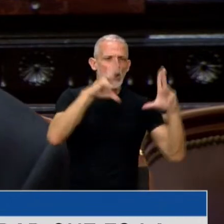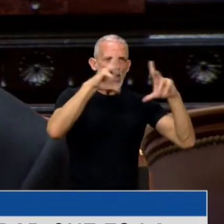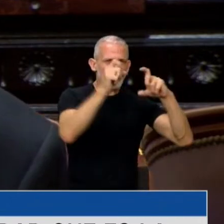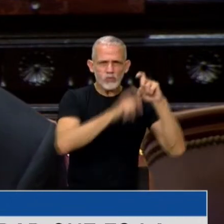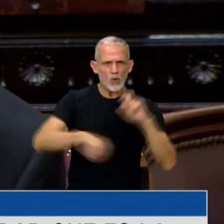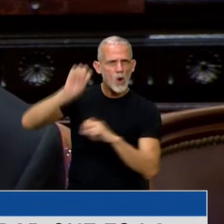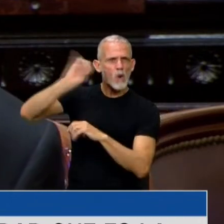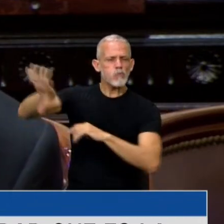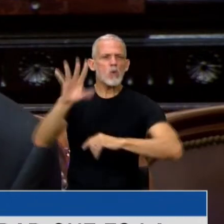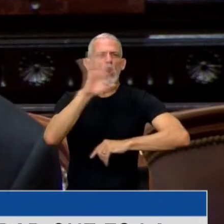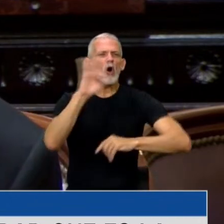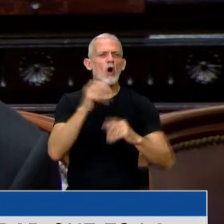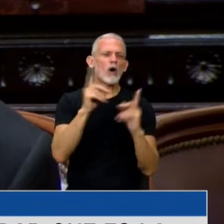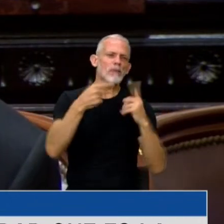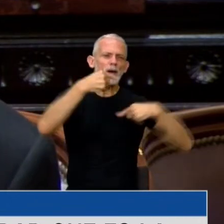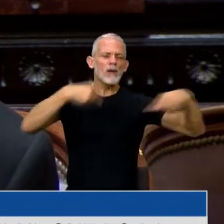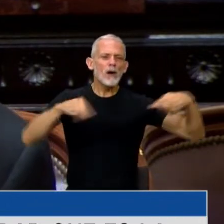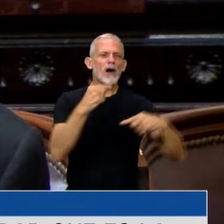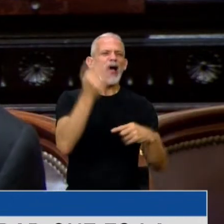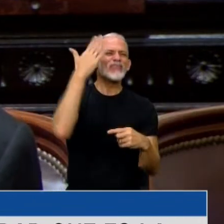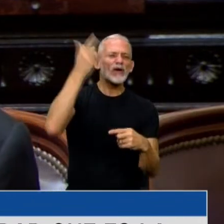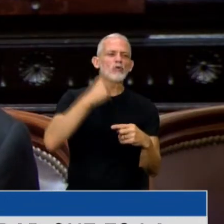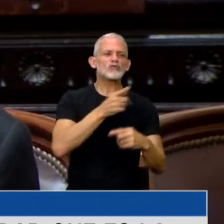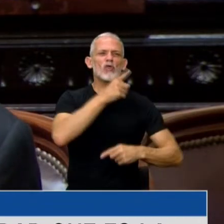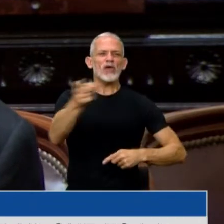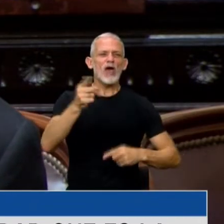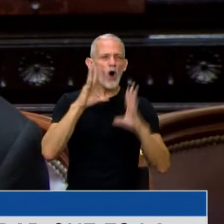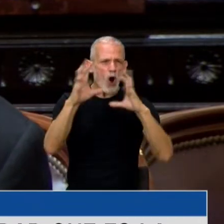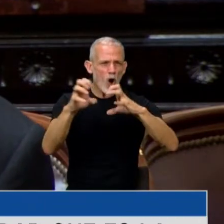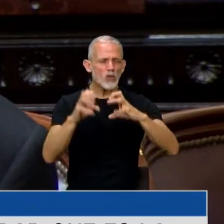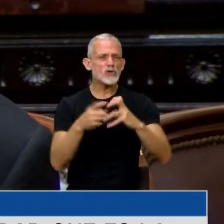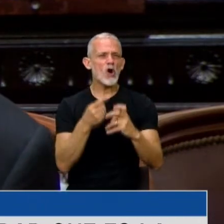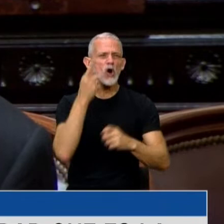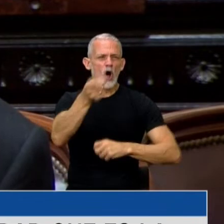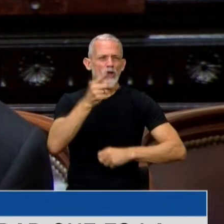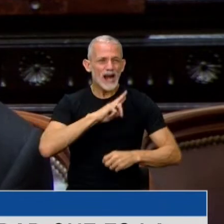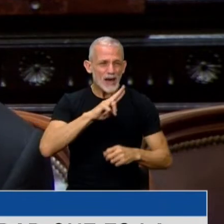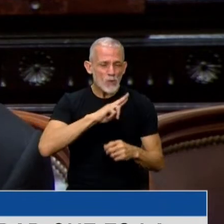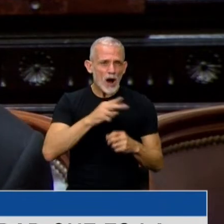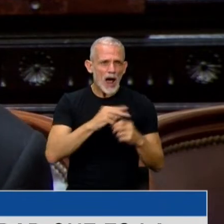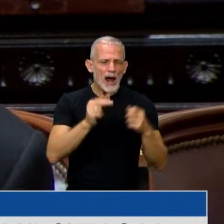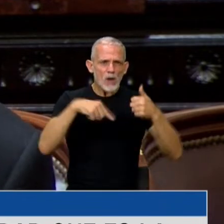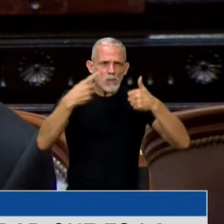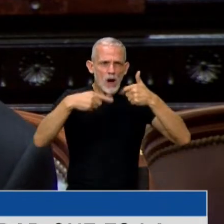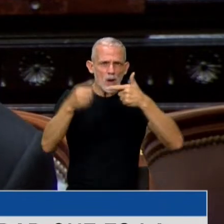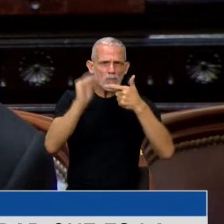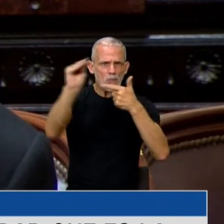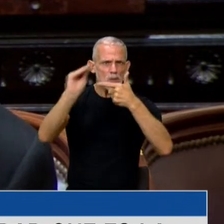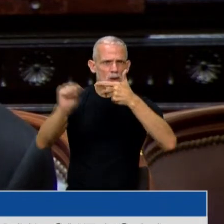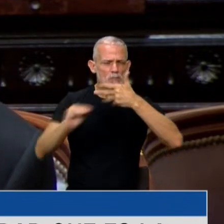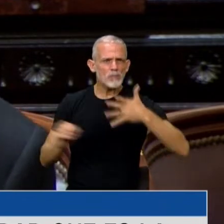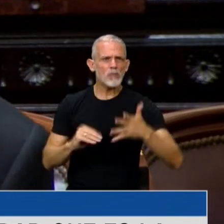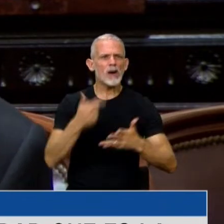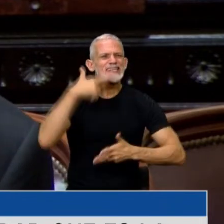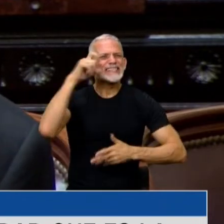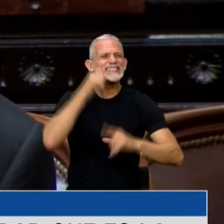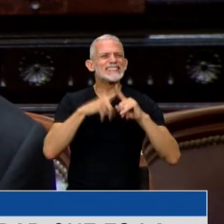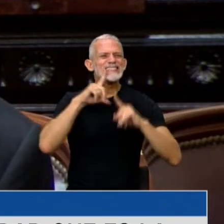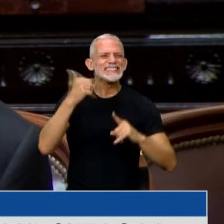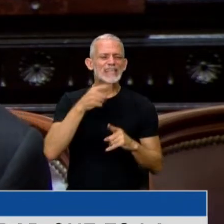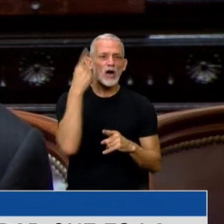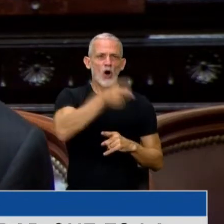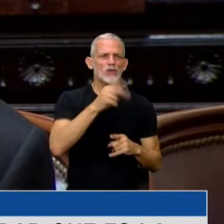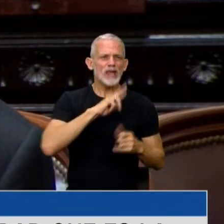reproducción en el ámbito digital de discursos de odio, misóginos y los patrones estereotipados sexistas o situaciones de